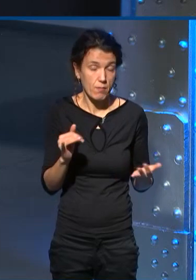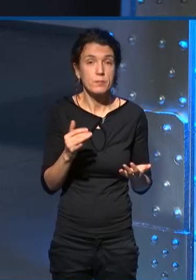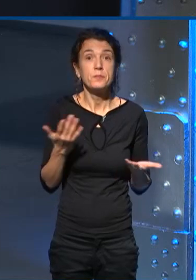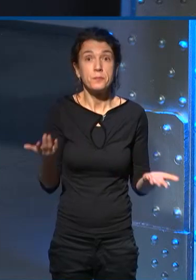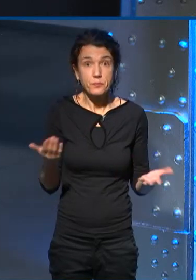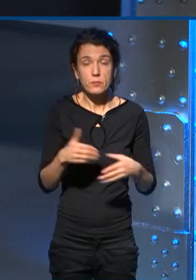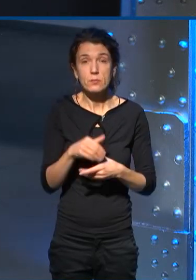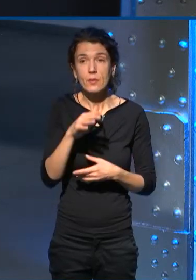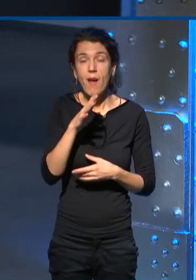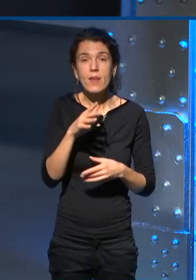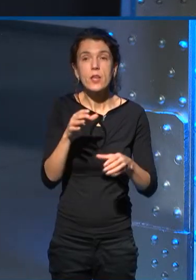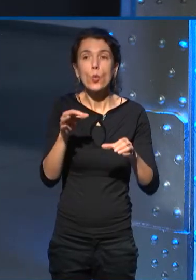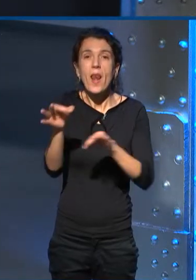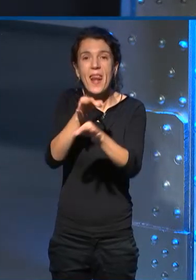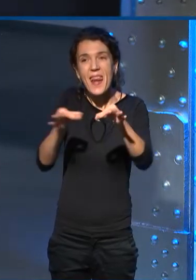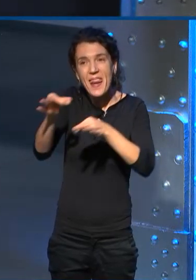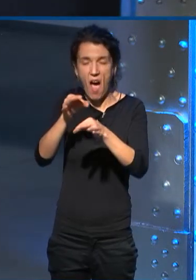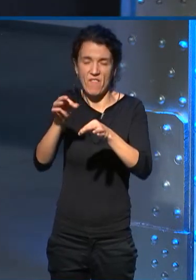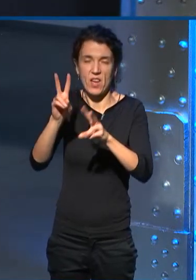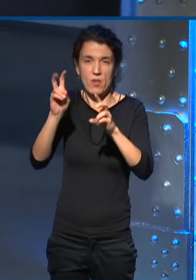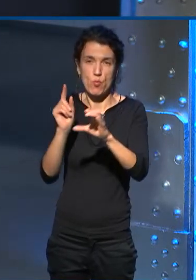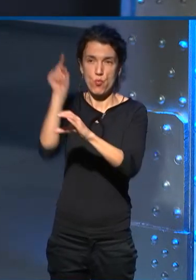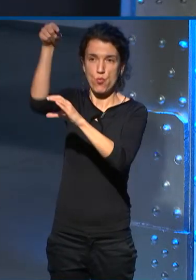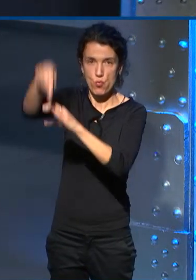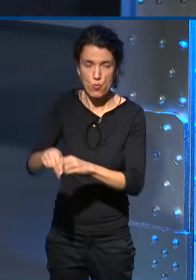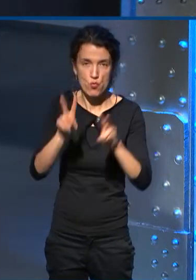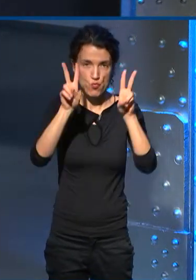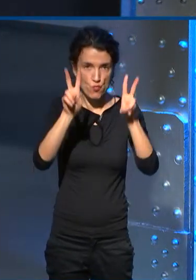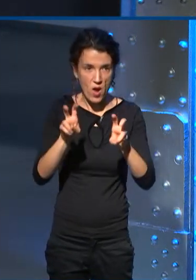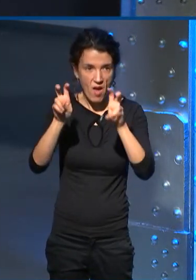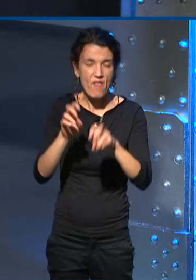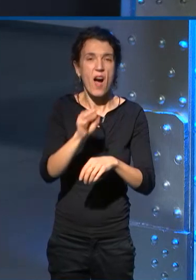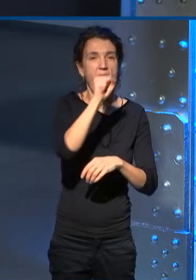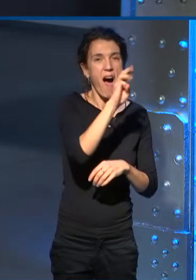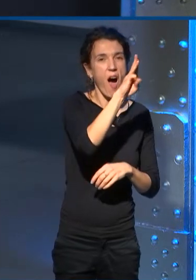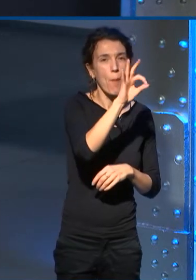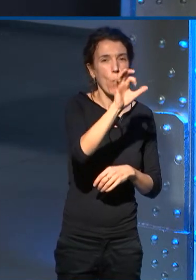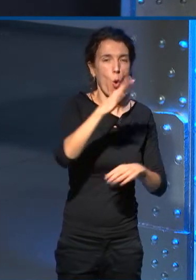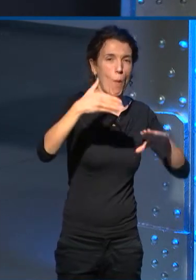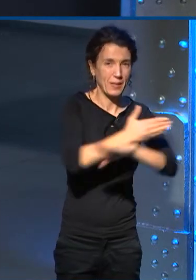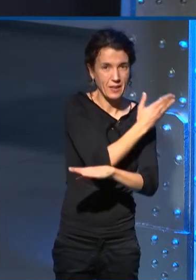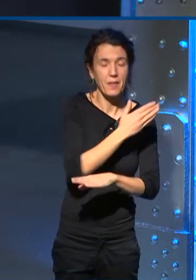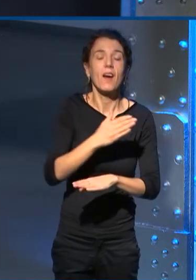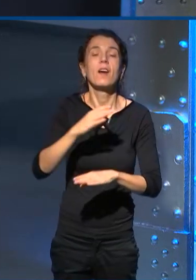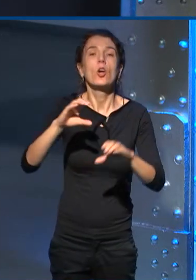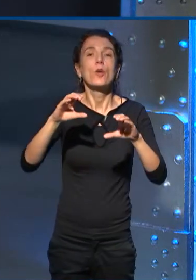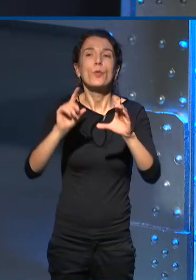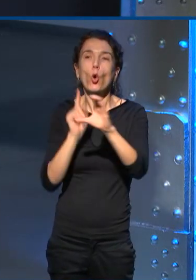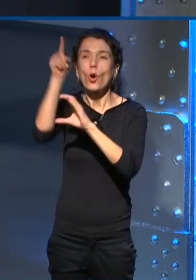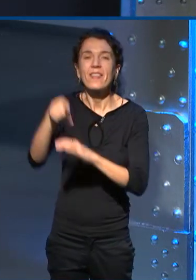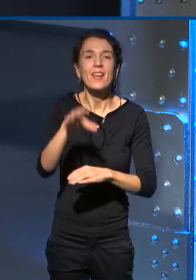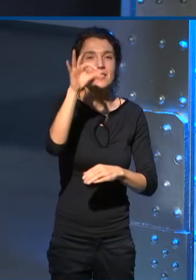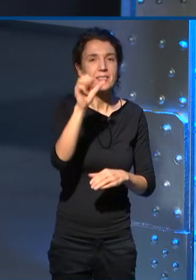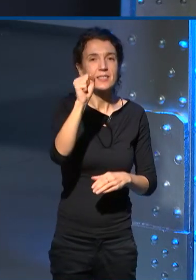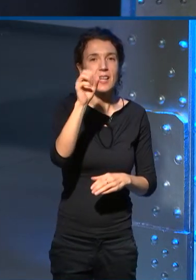que hay unas naves nuevas, no son los módulos Apolo, ya quedaron obsoletos. El cohete Saturno V quedó obsoleto. Lo